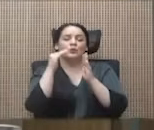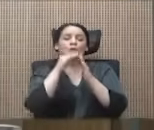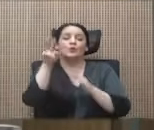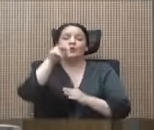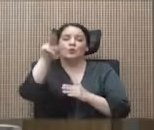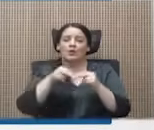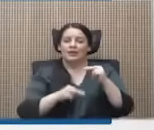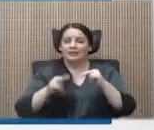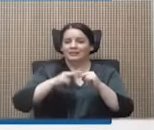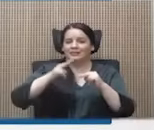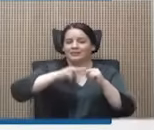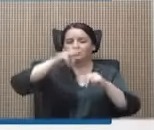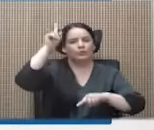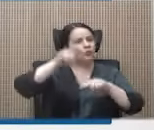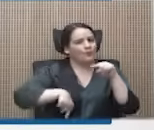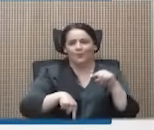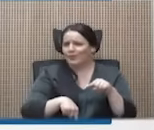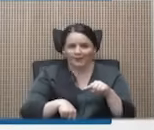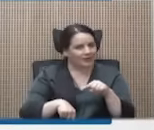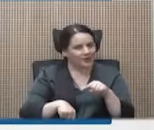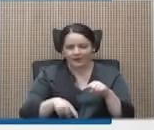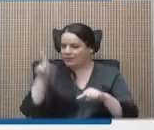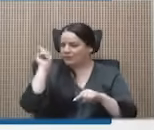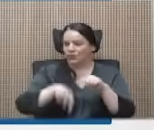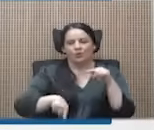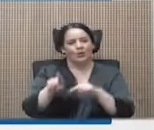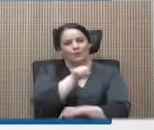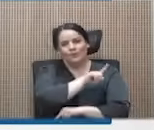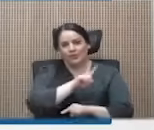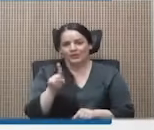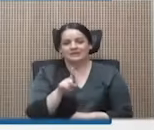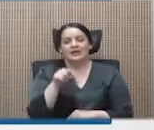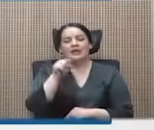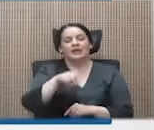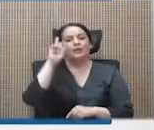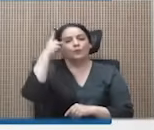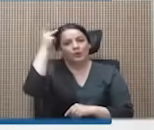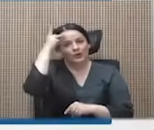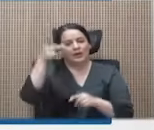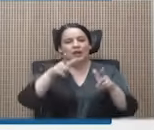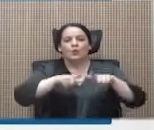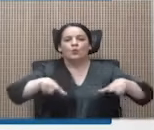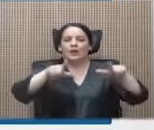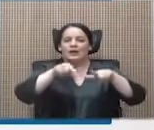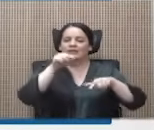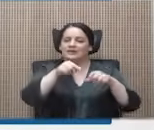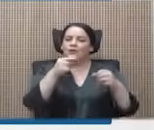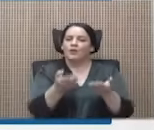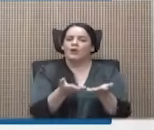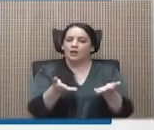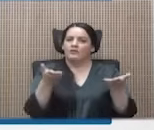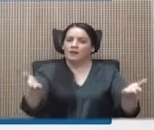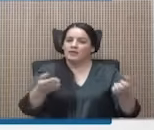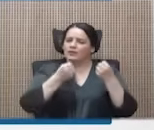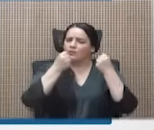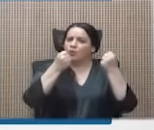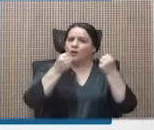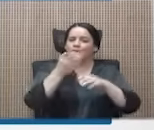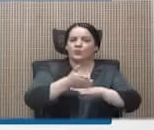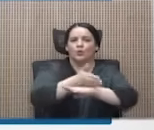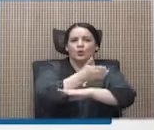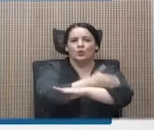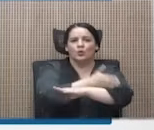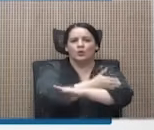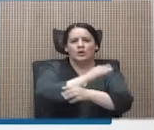No puede ser. No puede ser que la política, en lugar de ser una poderosa herramienta de progreso, se convierta en un